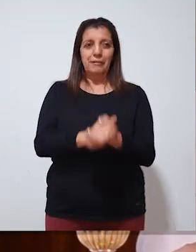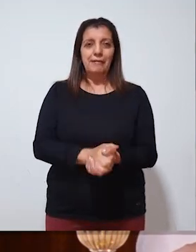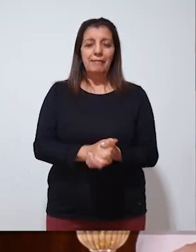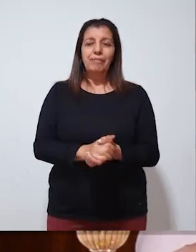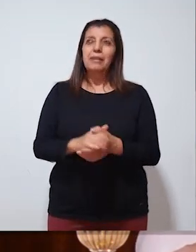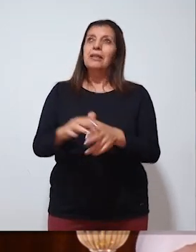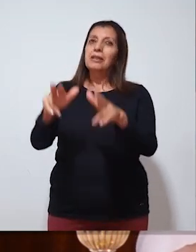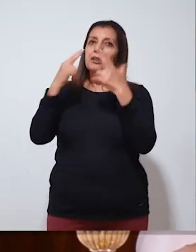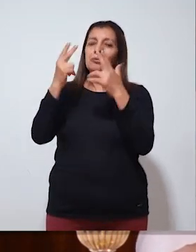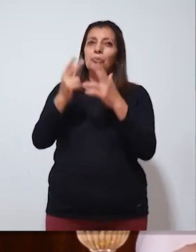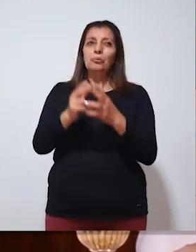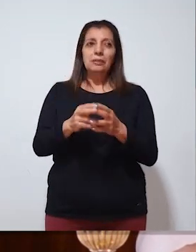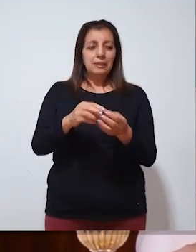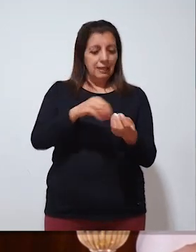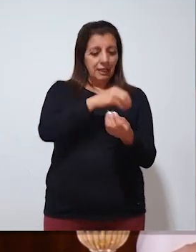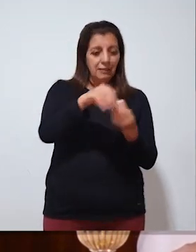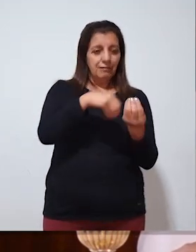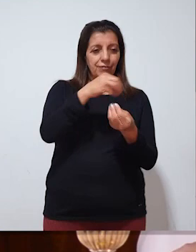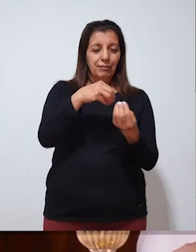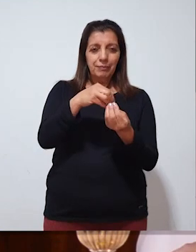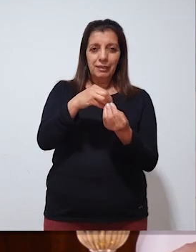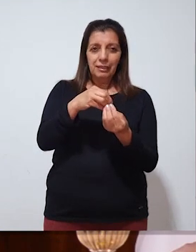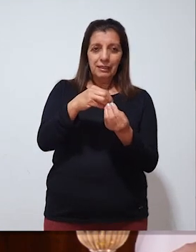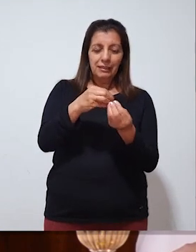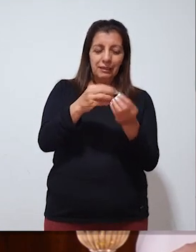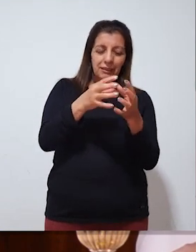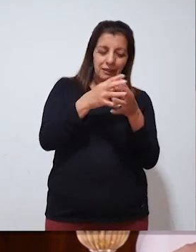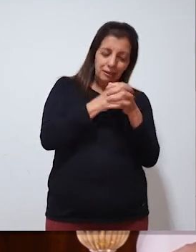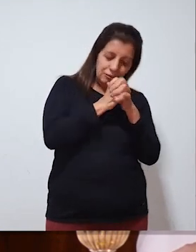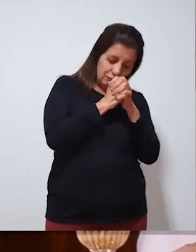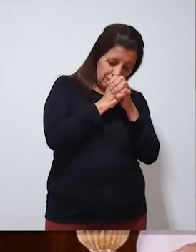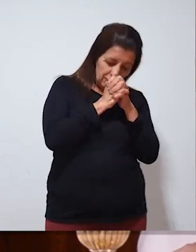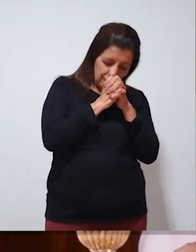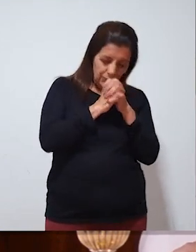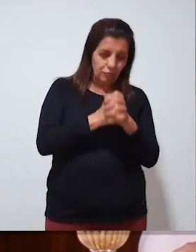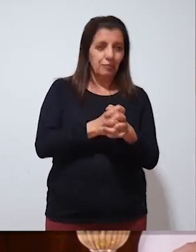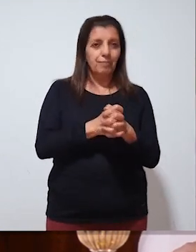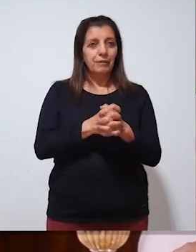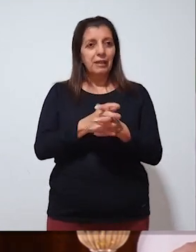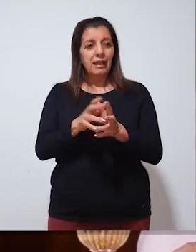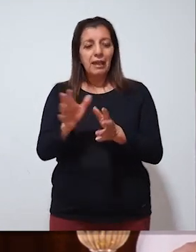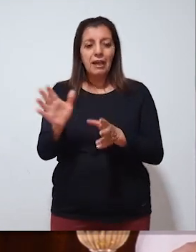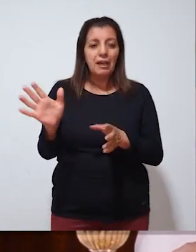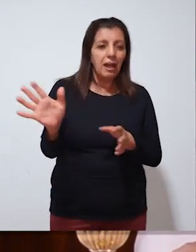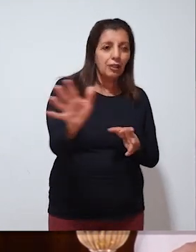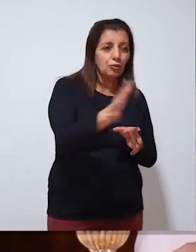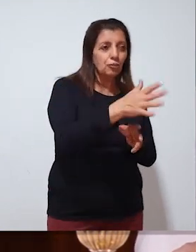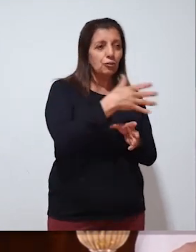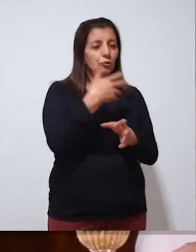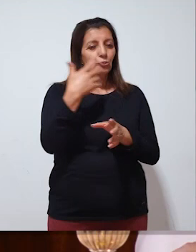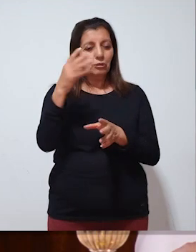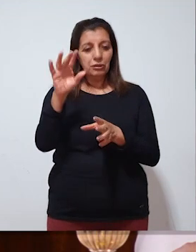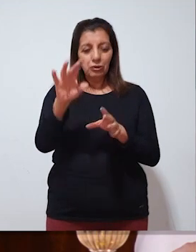familia que has congregado en tu presencia. Reúne en torno a ti, Padre misericordioso, a todos tus hijos dispersos por el